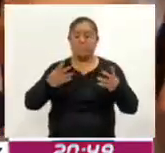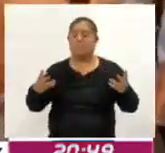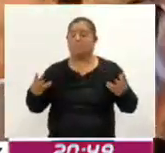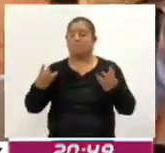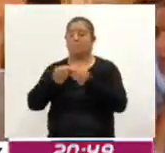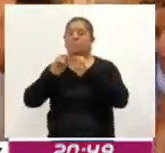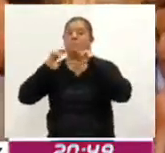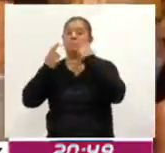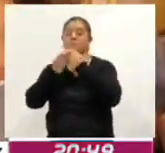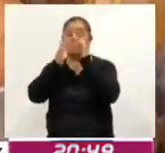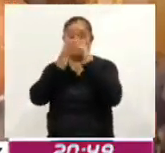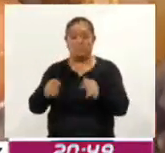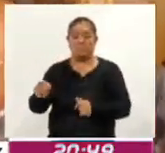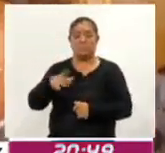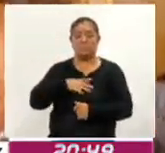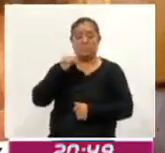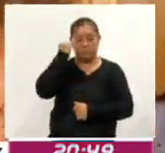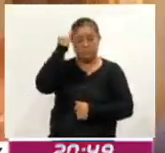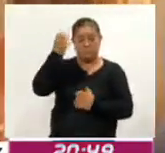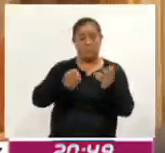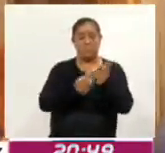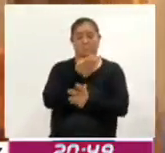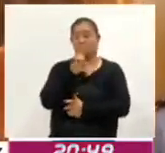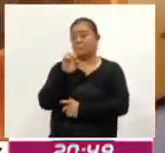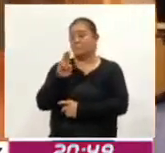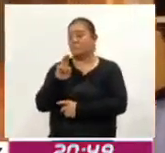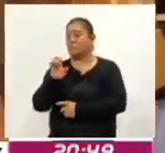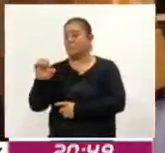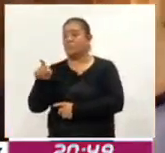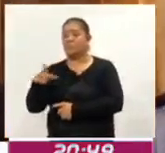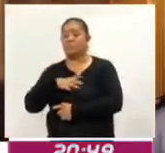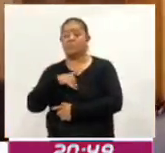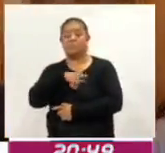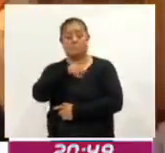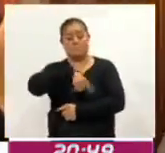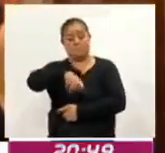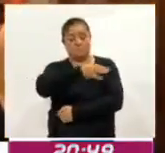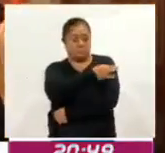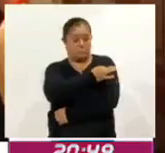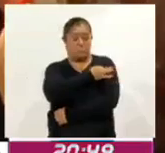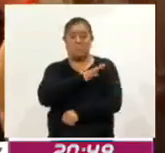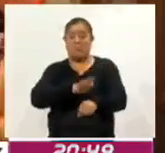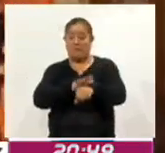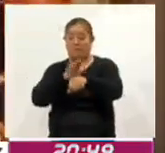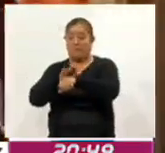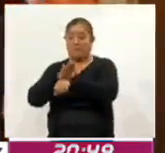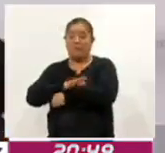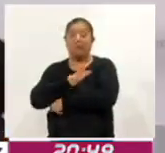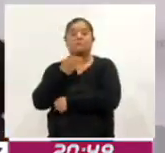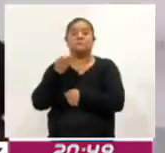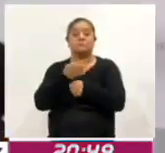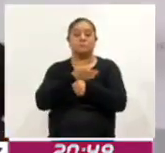nueva iniciativa financiada por la Unión Europea que aumentará la producción de vacunas en África.